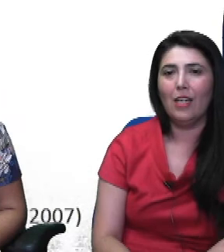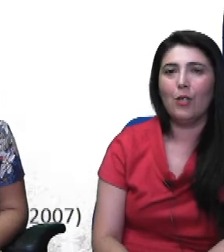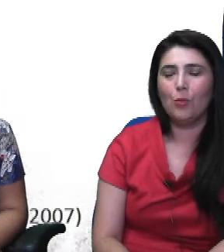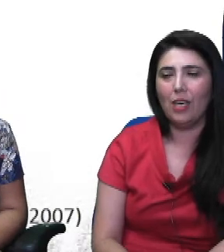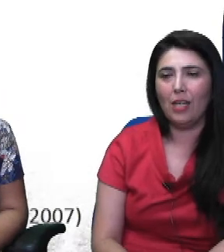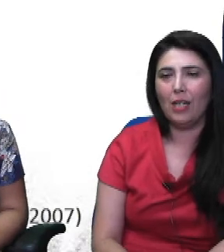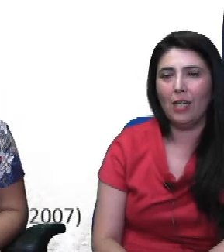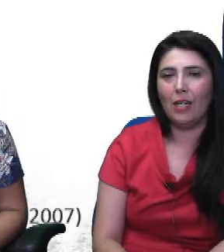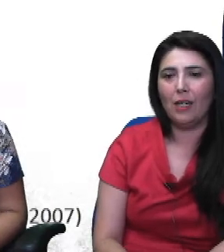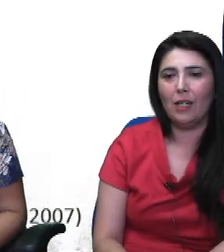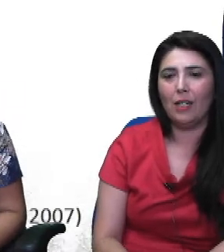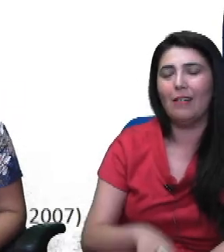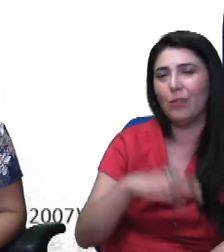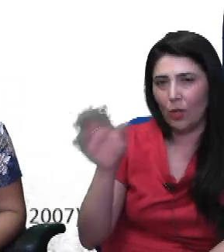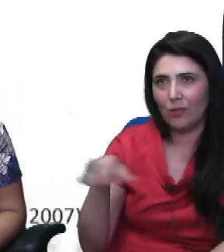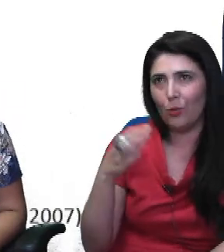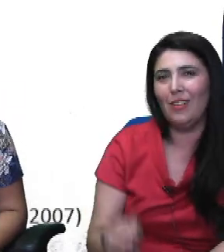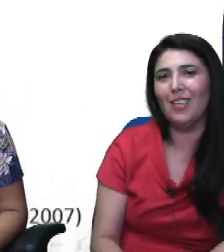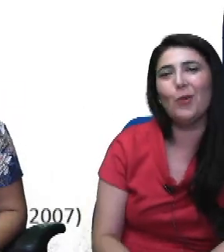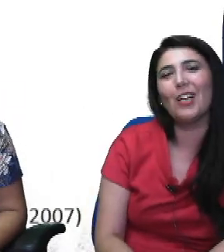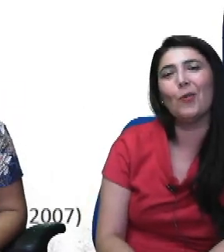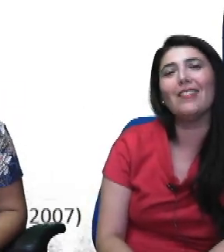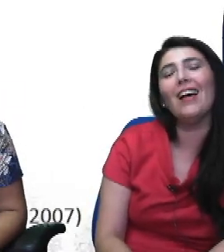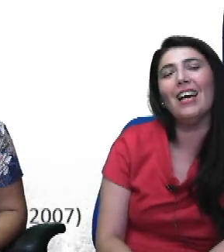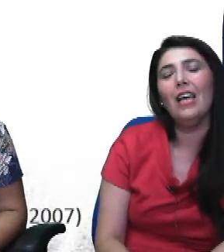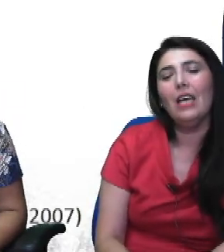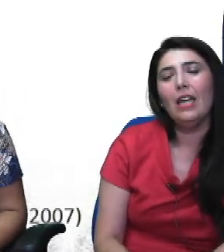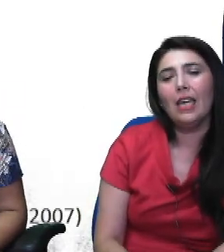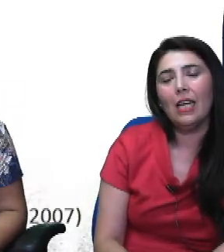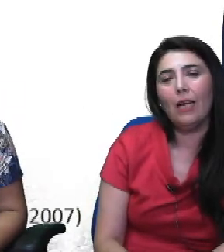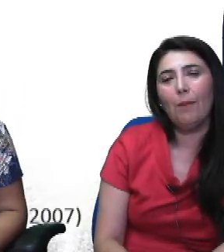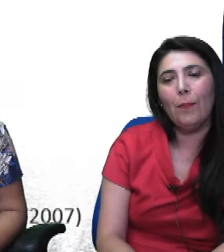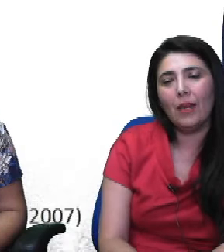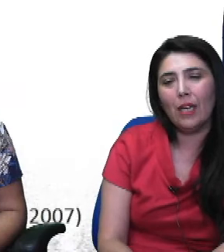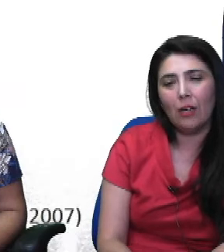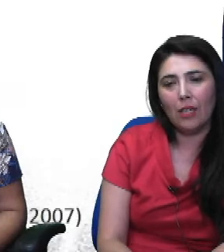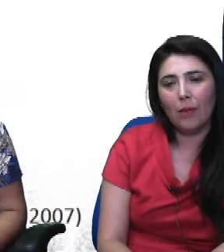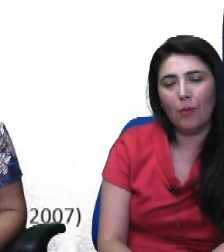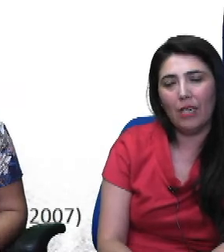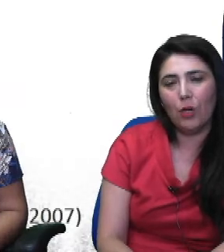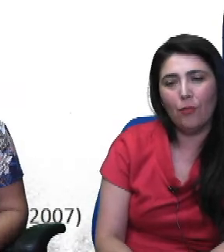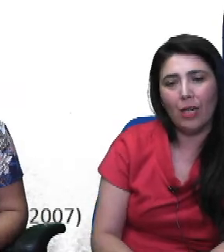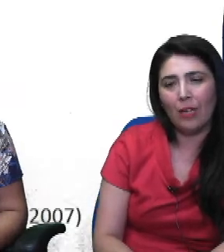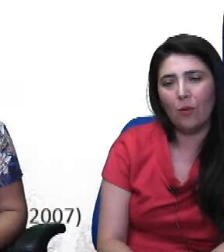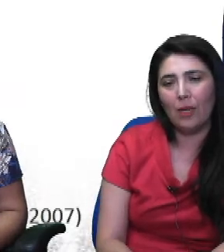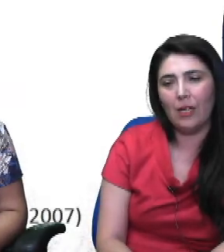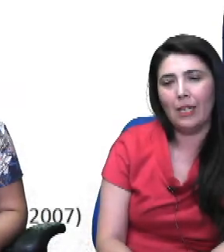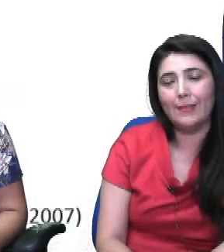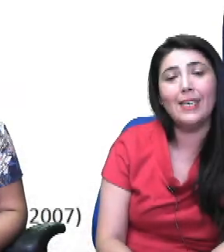que usted estaba en su lectura recomendada es el paper que publica Hoffman